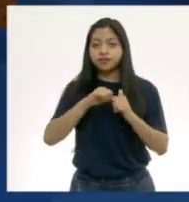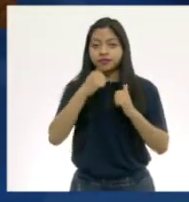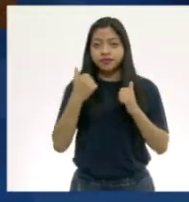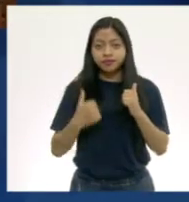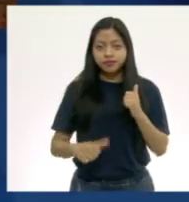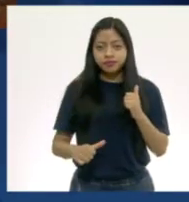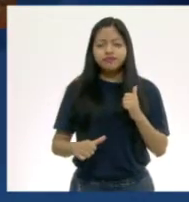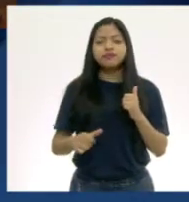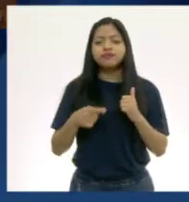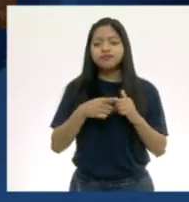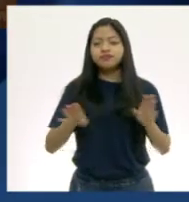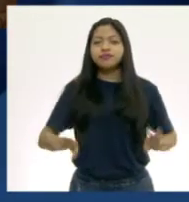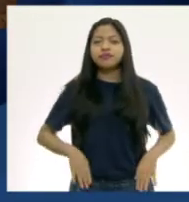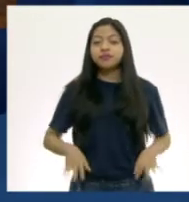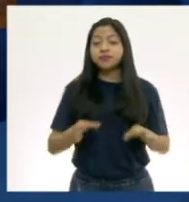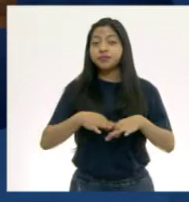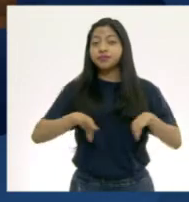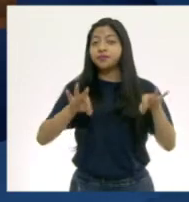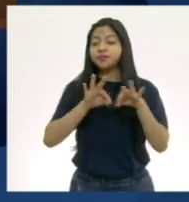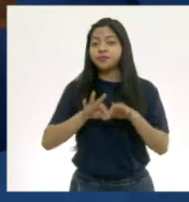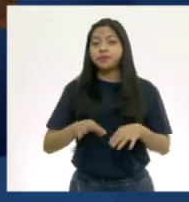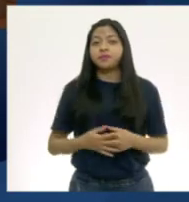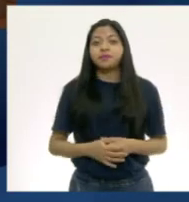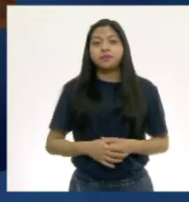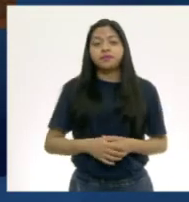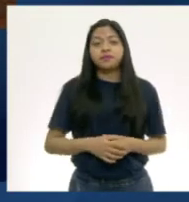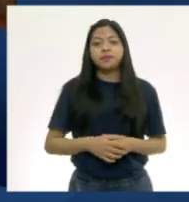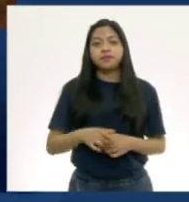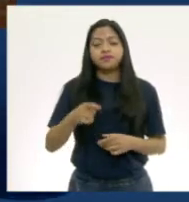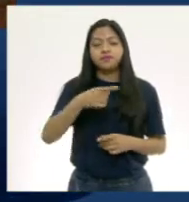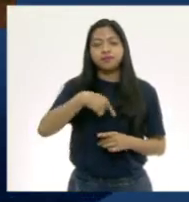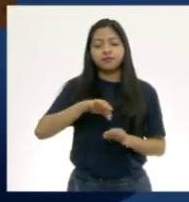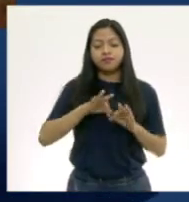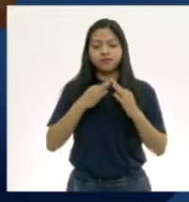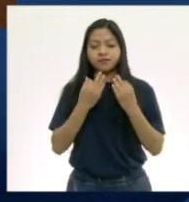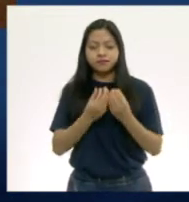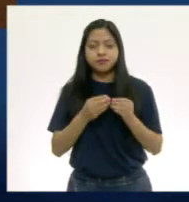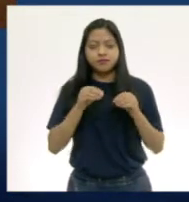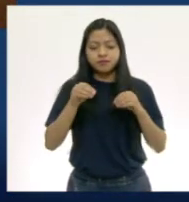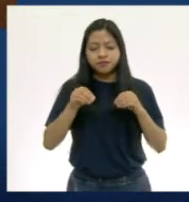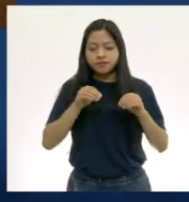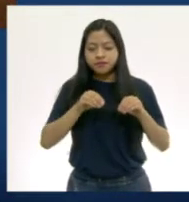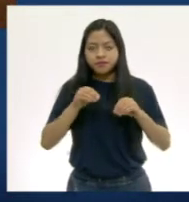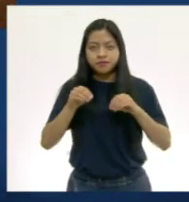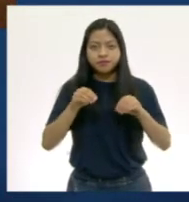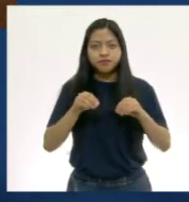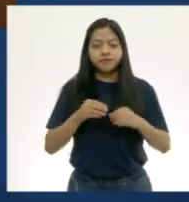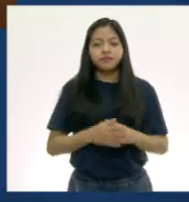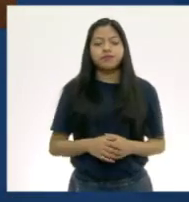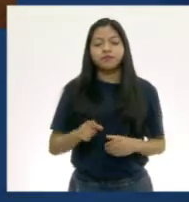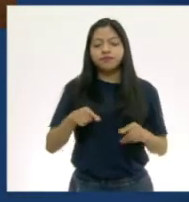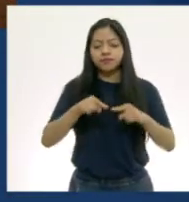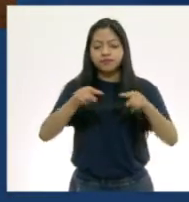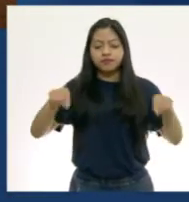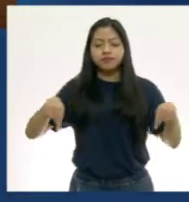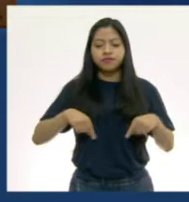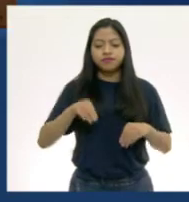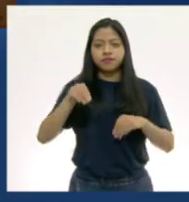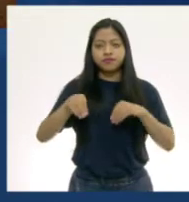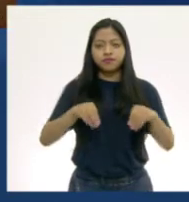artísticas se caracterizaron principalmente por la yuxtaposición de las figuras y la superposición de los planos.